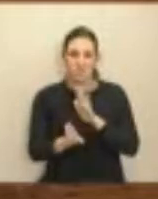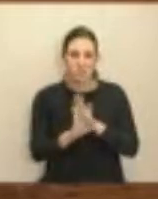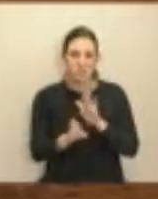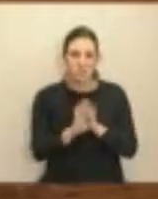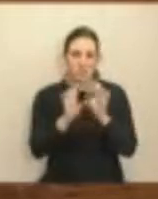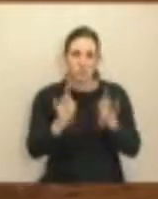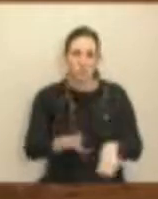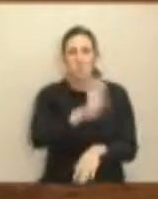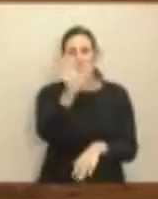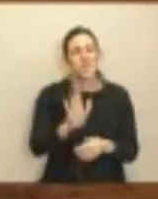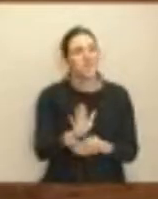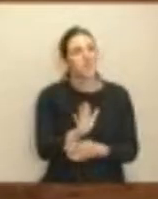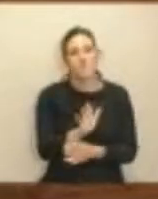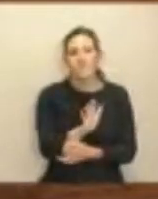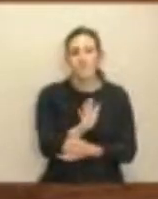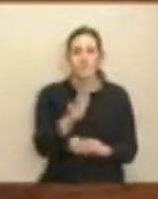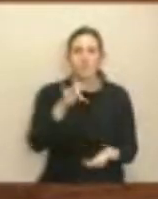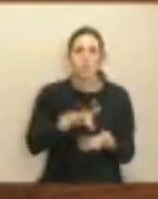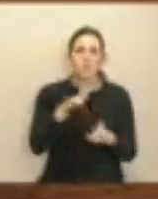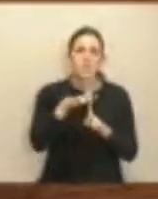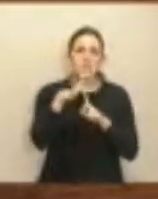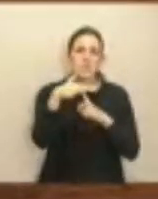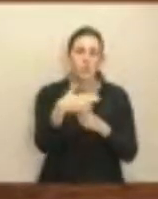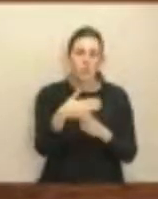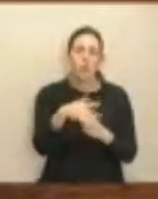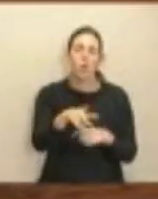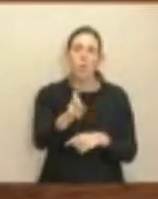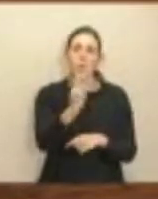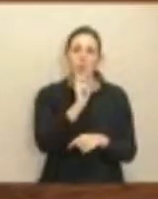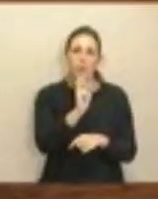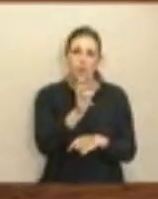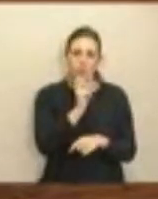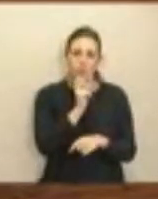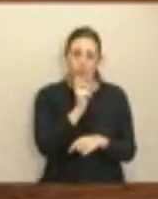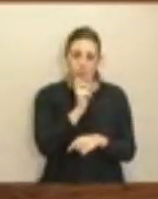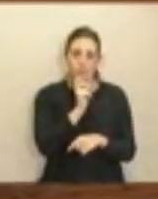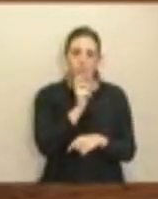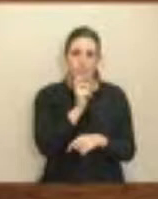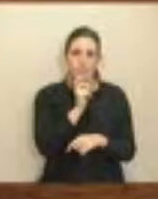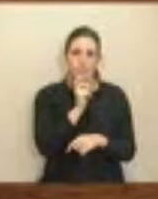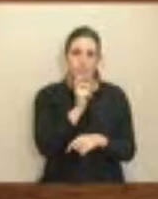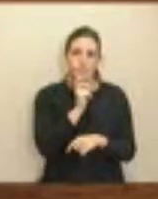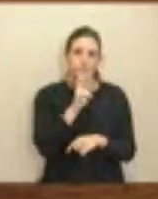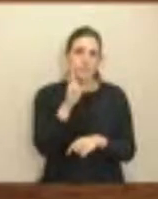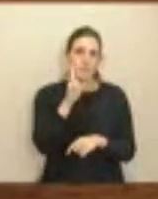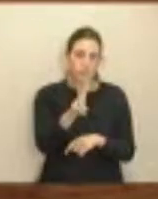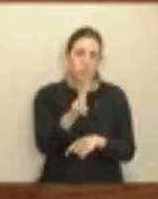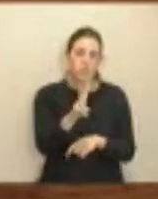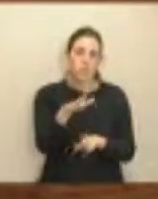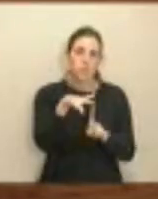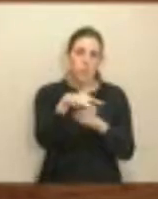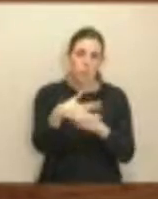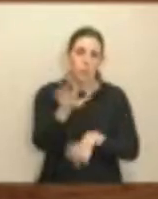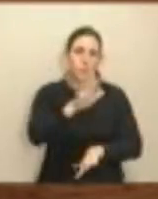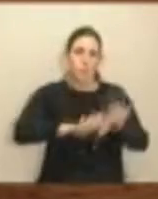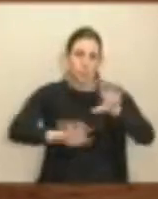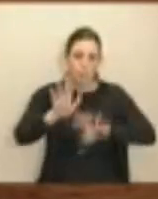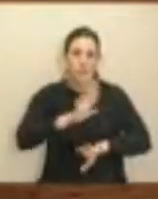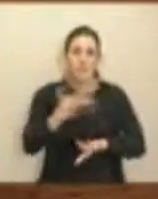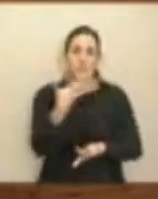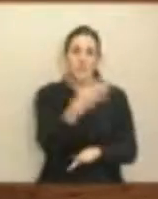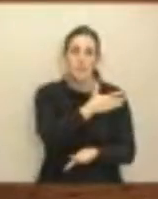nos pareció que ante un escenario complicado, ante un escenario complejo, si queríamos buscar